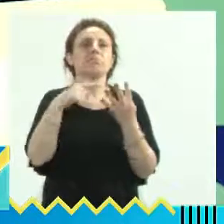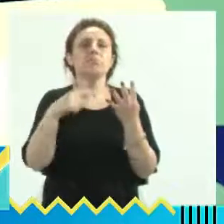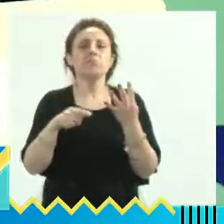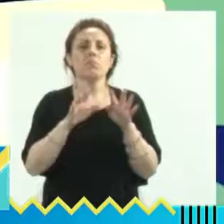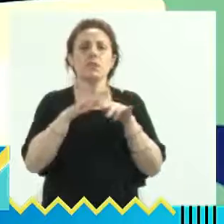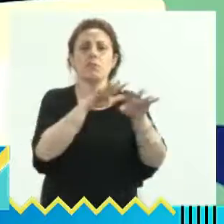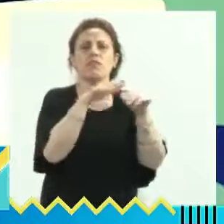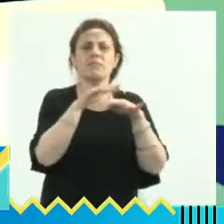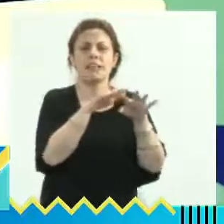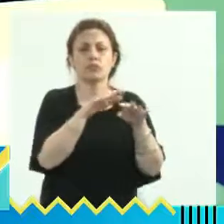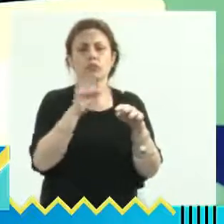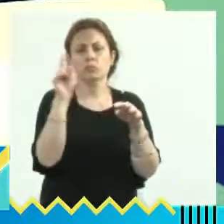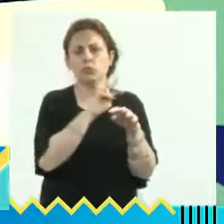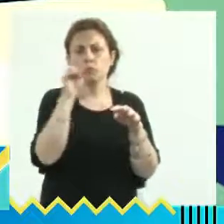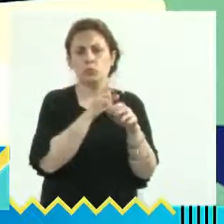feministas